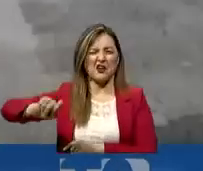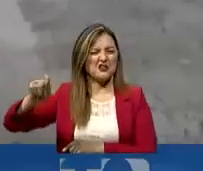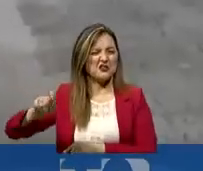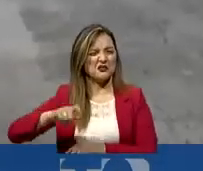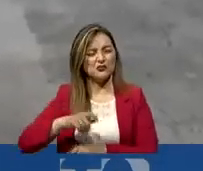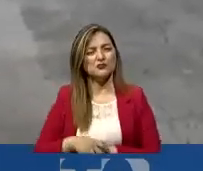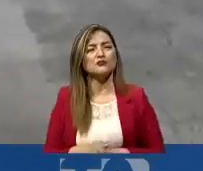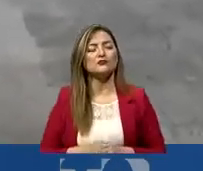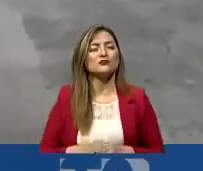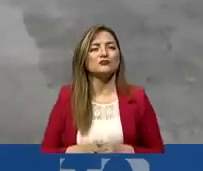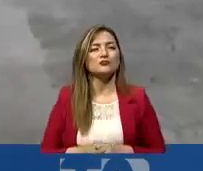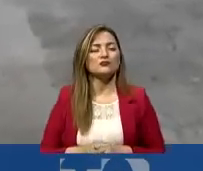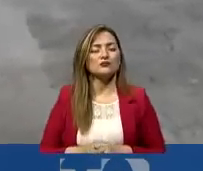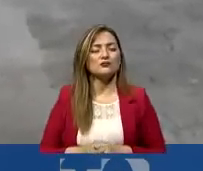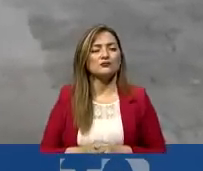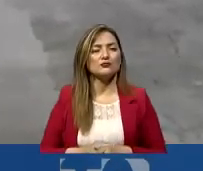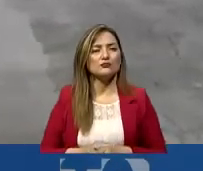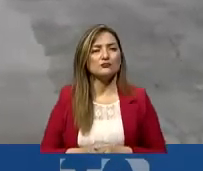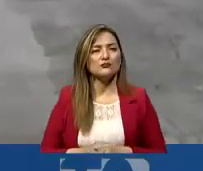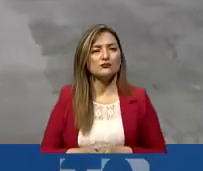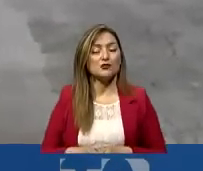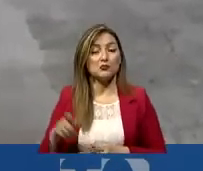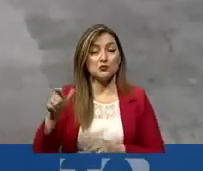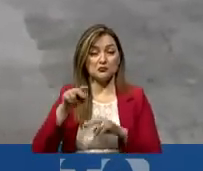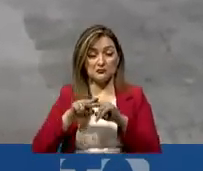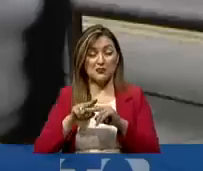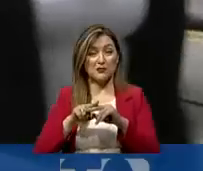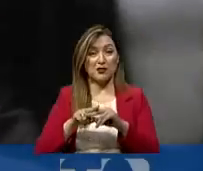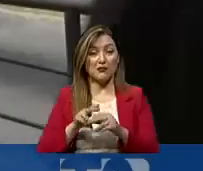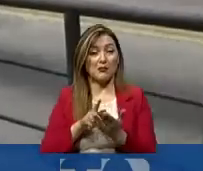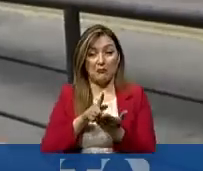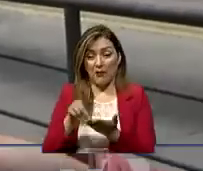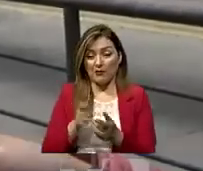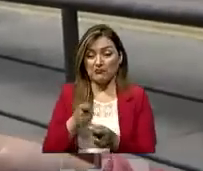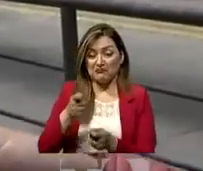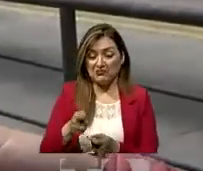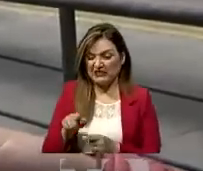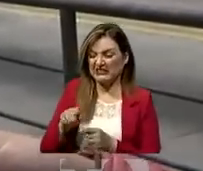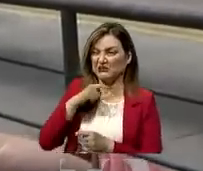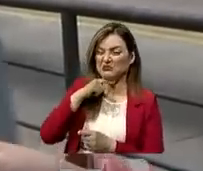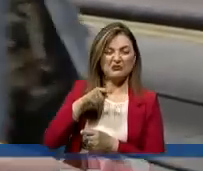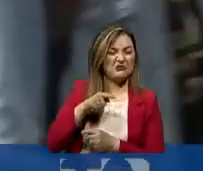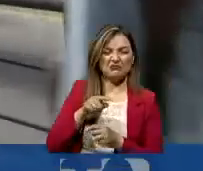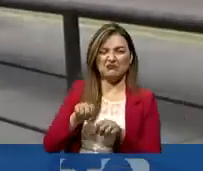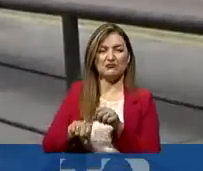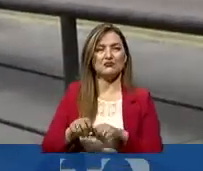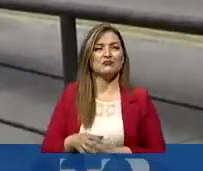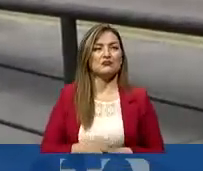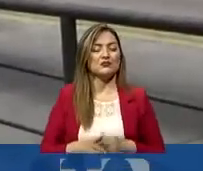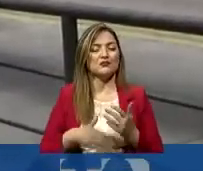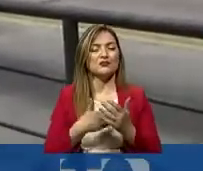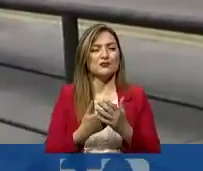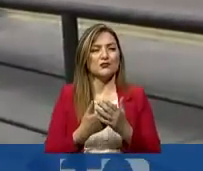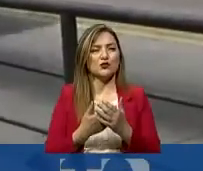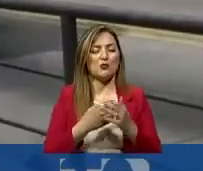Y donde están los chicos que cobran, igualmente está hecho pedazos. Creo que de todos los buses que hay, es un 50%